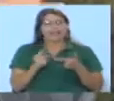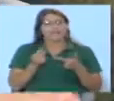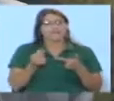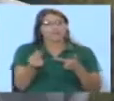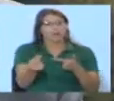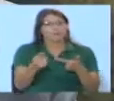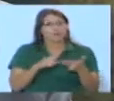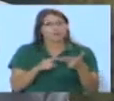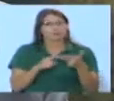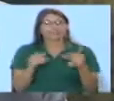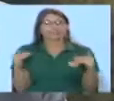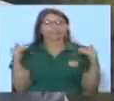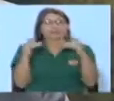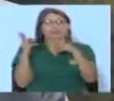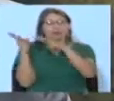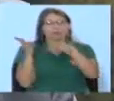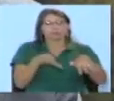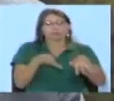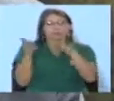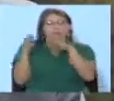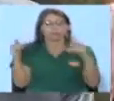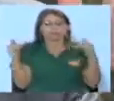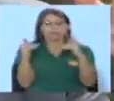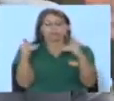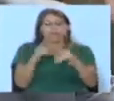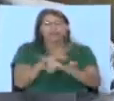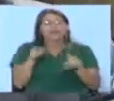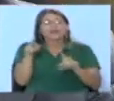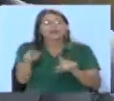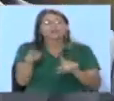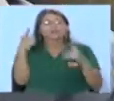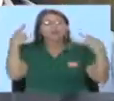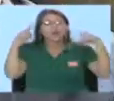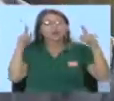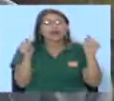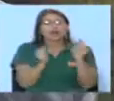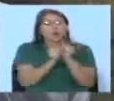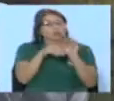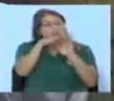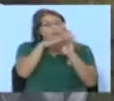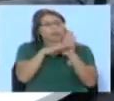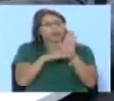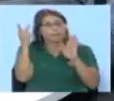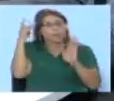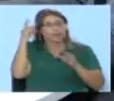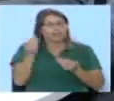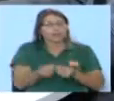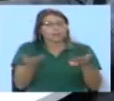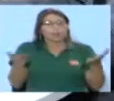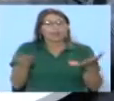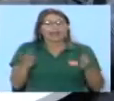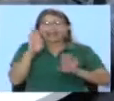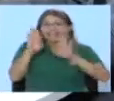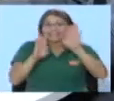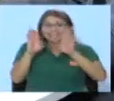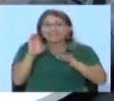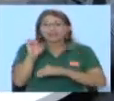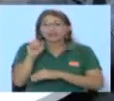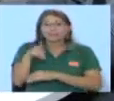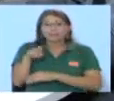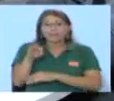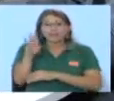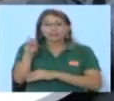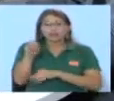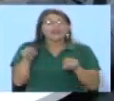sea simétrico. Y eso solo se logra con política pública, licitando más espectro y haciendo una ampliación de la red de internet